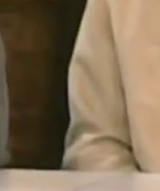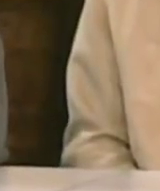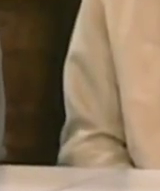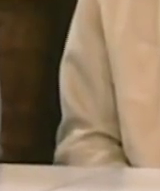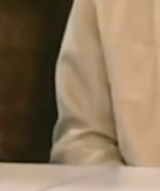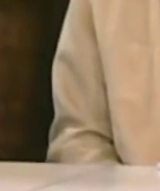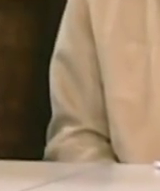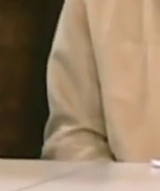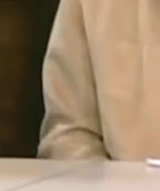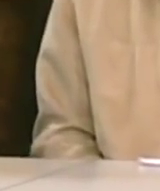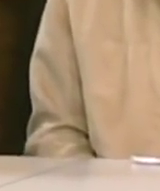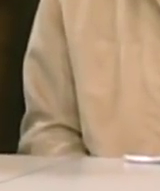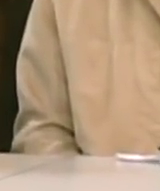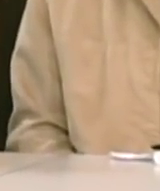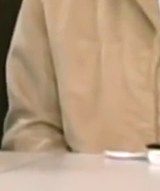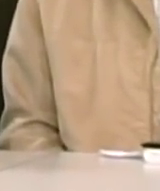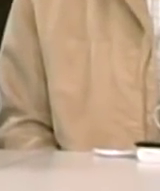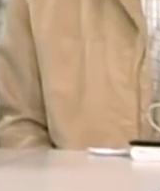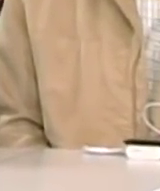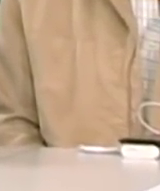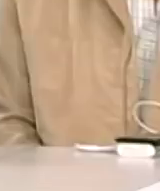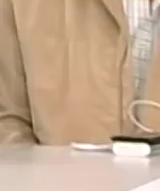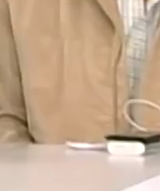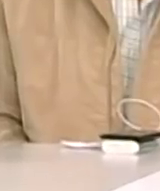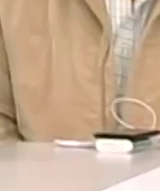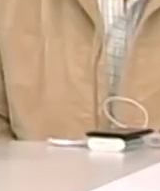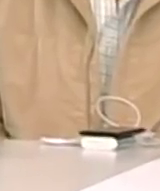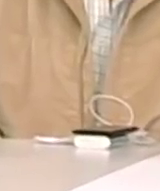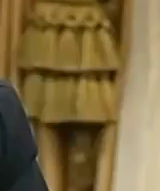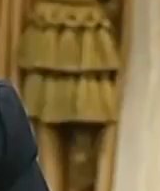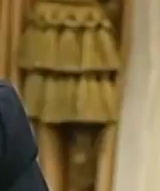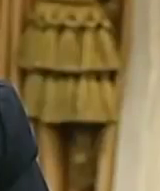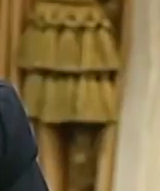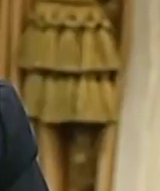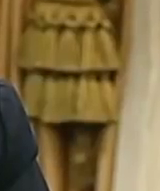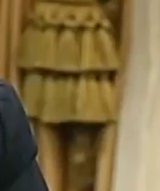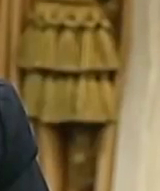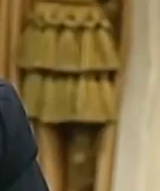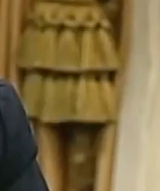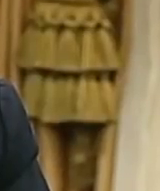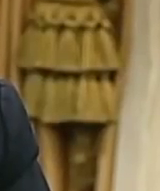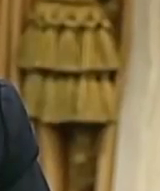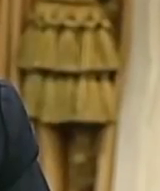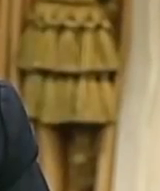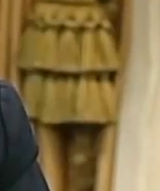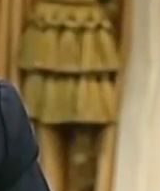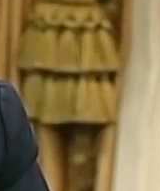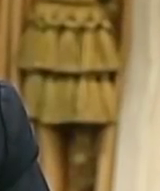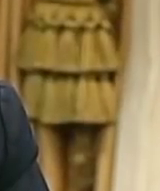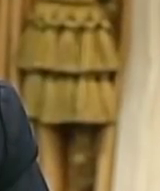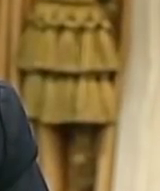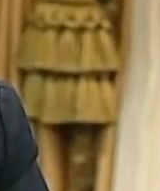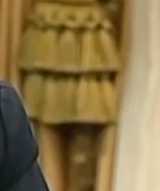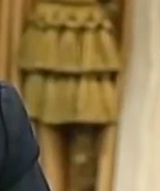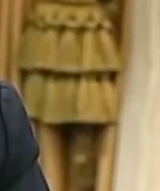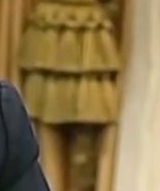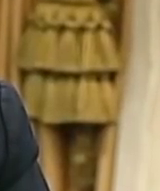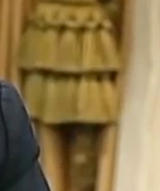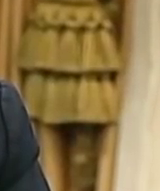¿verdad? Hay que intentar que todas nuestras reuniones sean mitad líderes, mujeres, lideresas y mitad